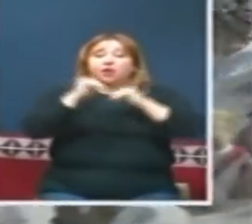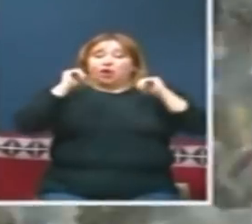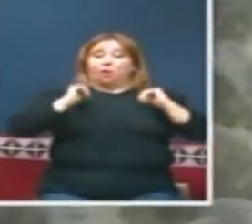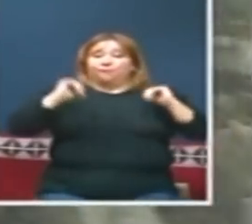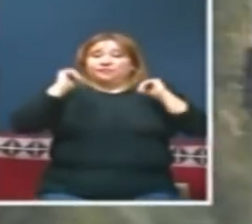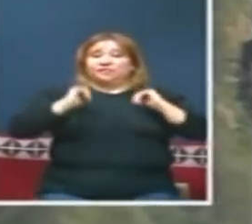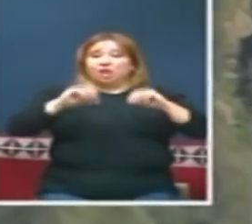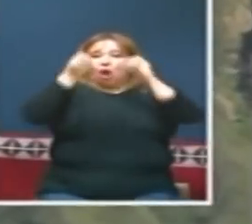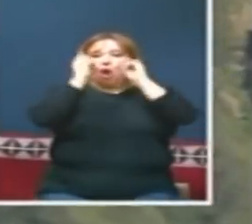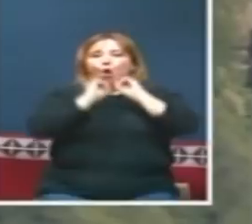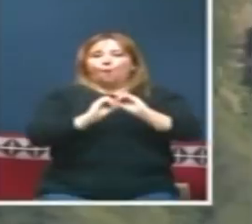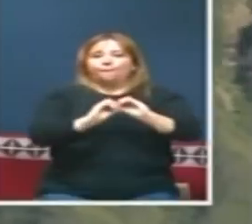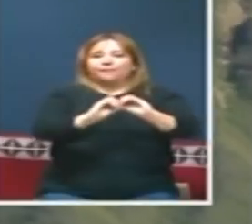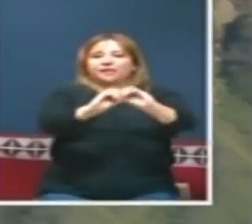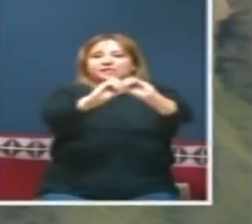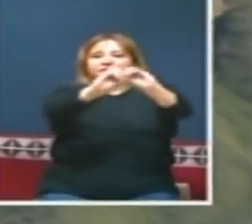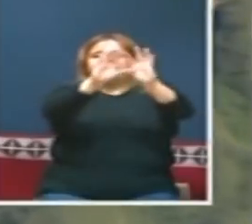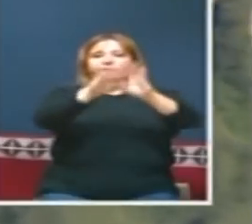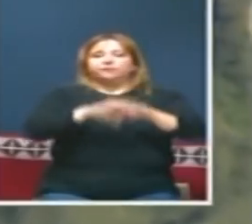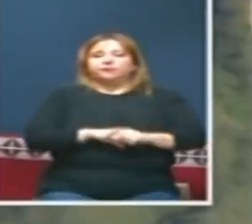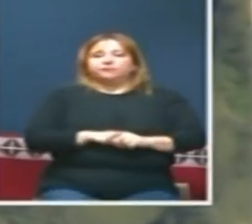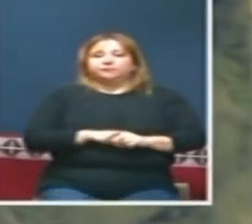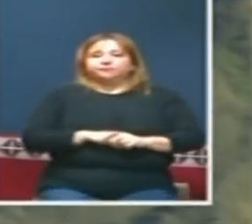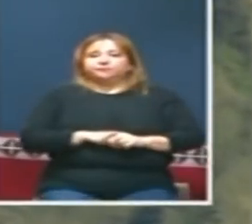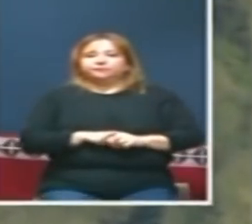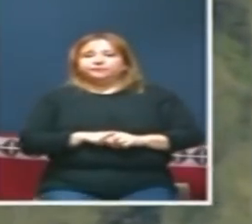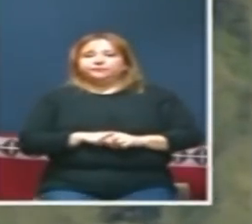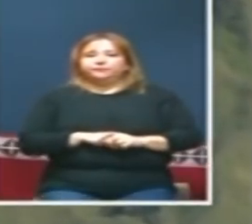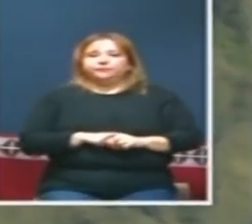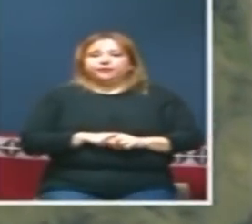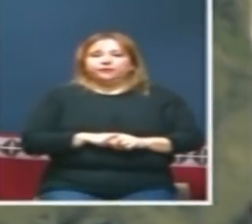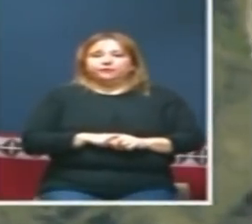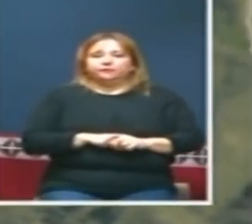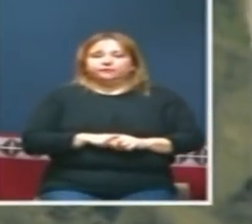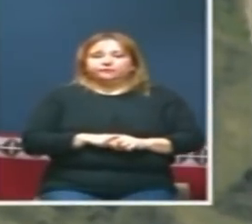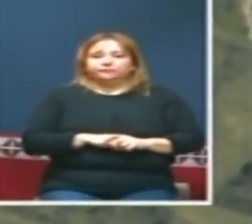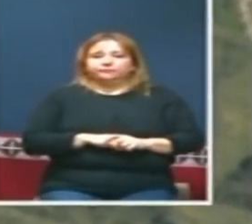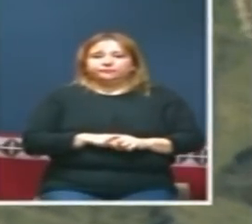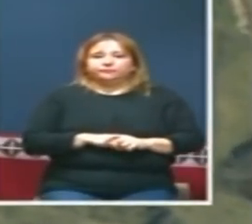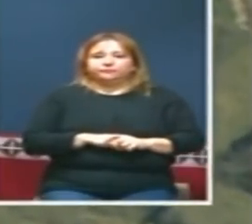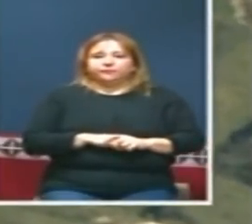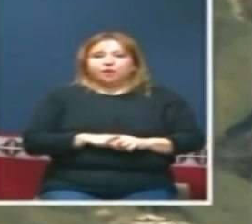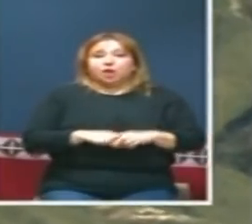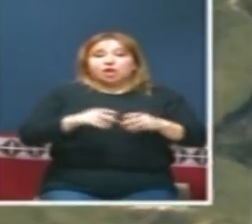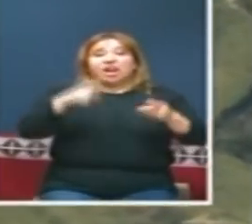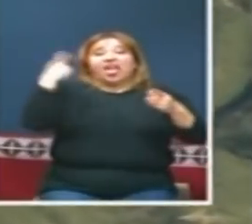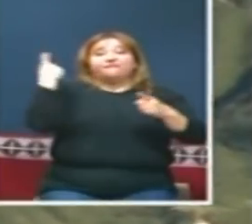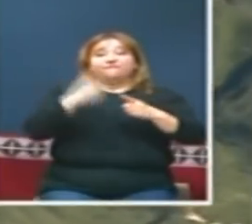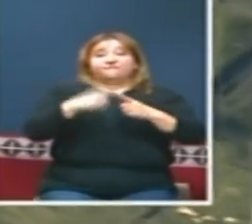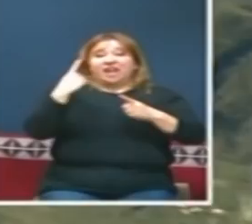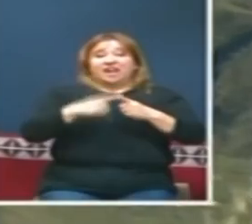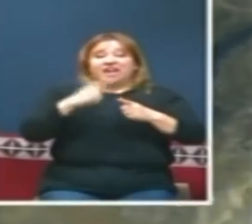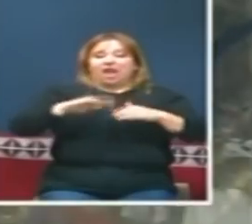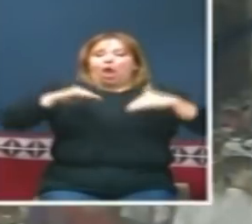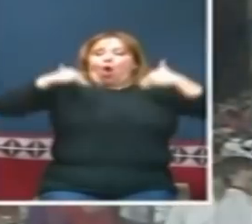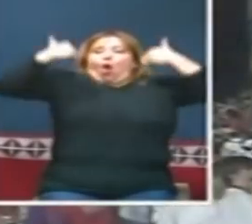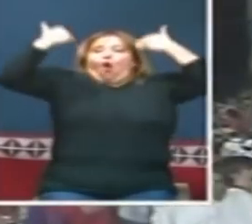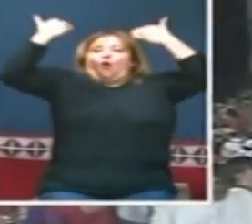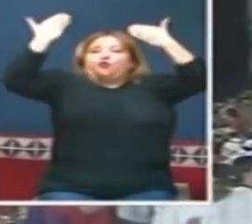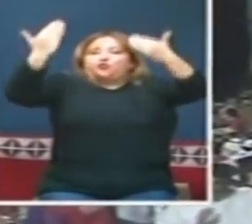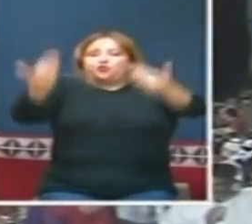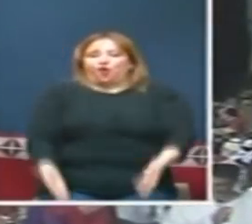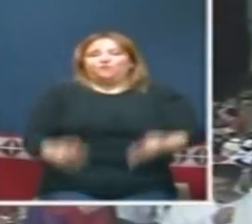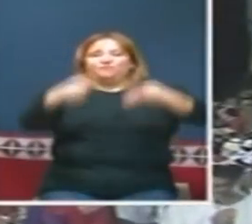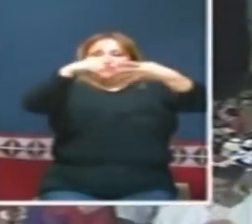a predisponernos entonces a comenzar con la celebración en honor a